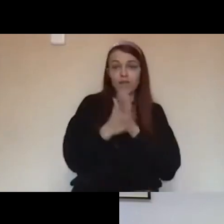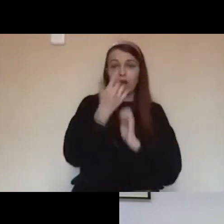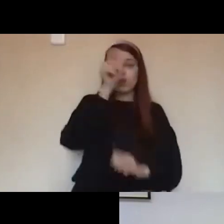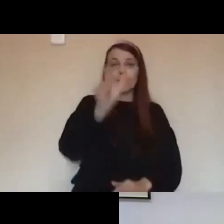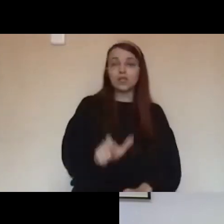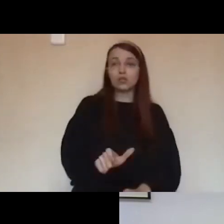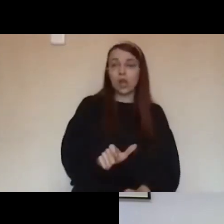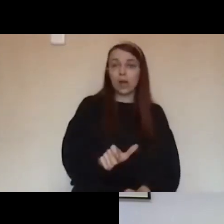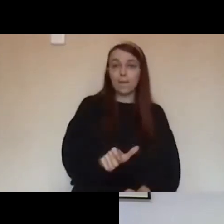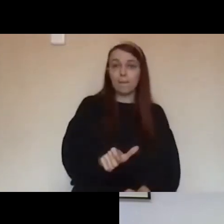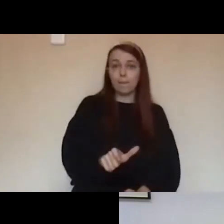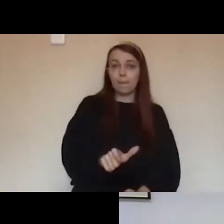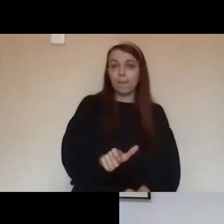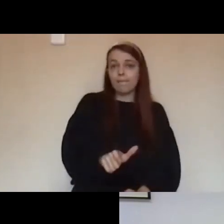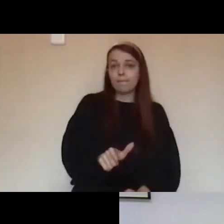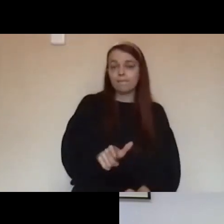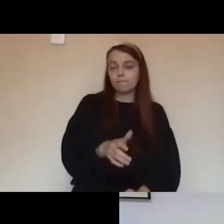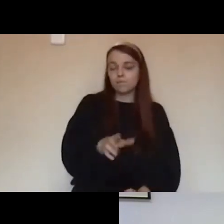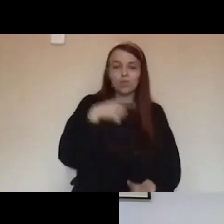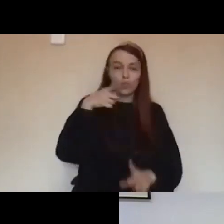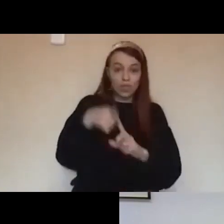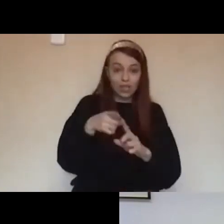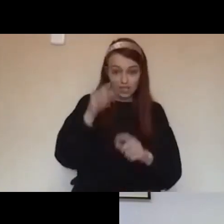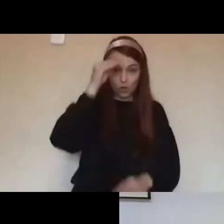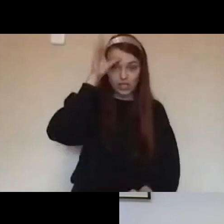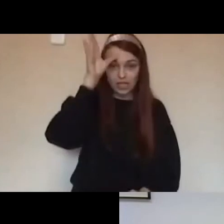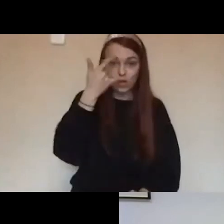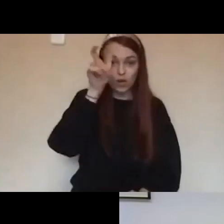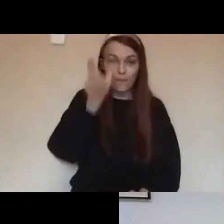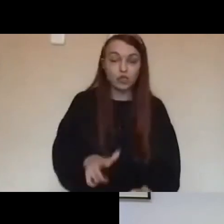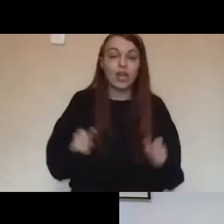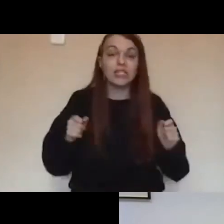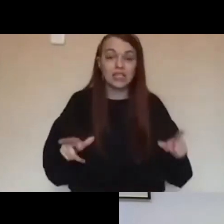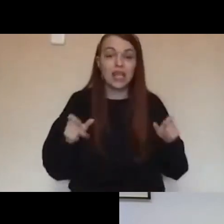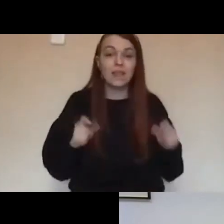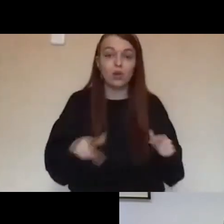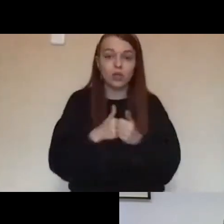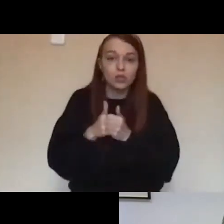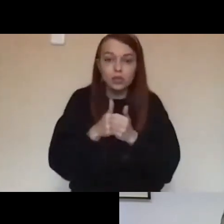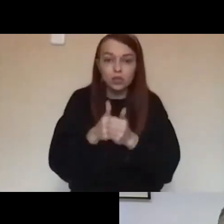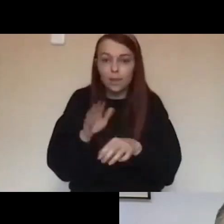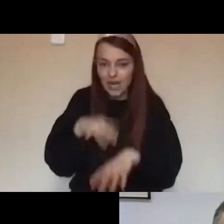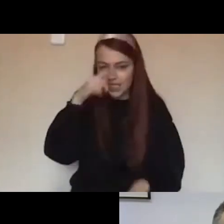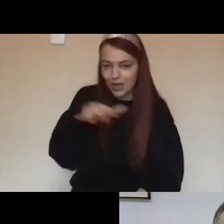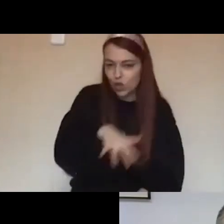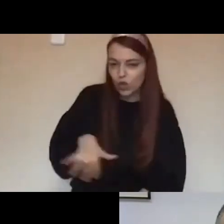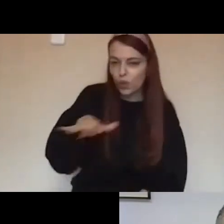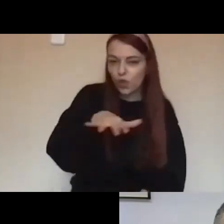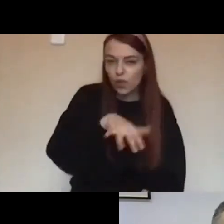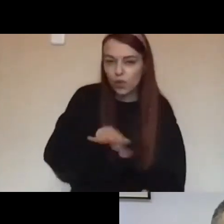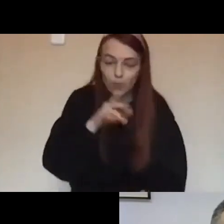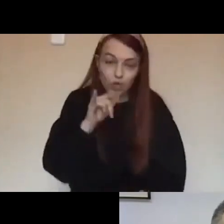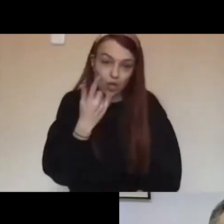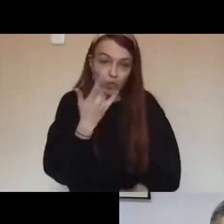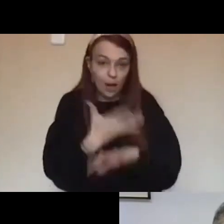pues eso, en un destino inteligente, pues la tengamos a una persona en silla de ruedas monitorizada todo el rato, sabemos en dónde está en cada momento porque hay una aplicación